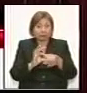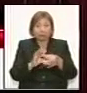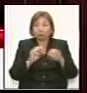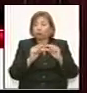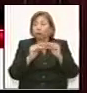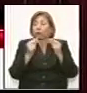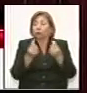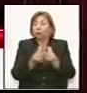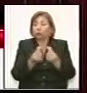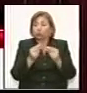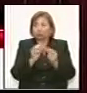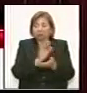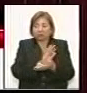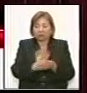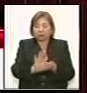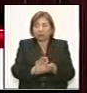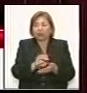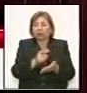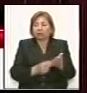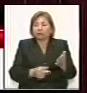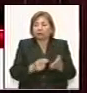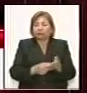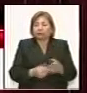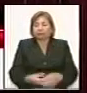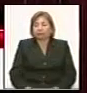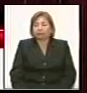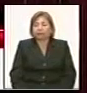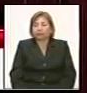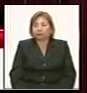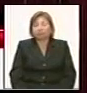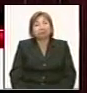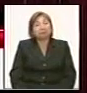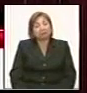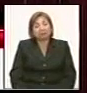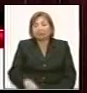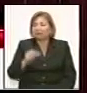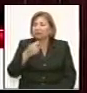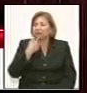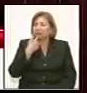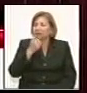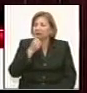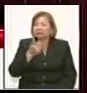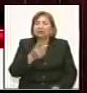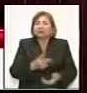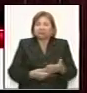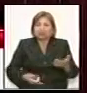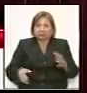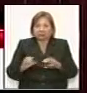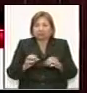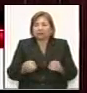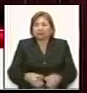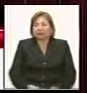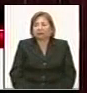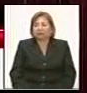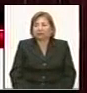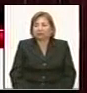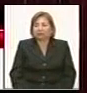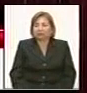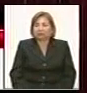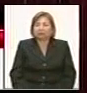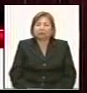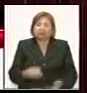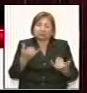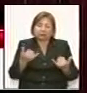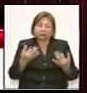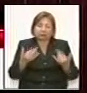grupos que discrepan de esta posición del gobierno? Y si es así, ¿qué incidencia puede tener en el futuro? ¿O está teniendo